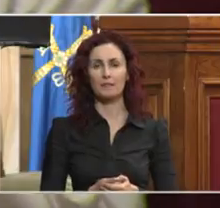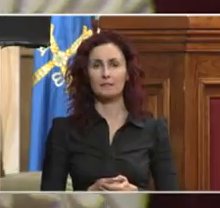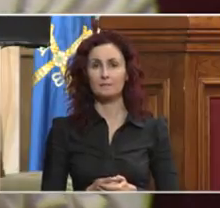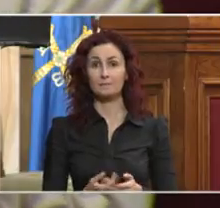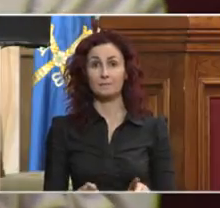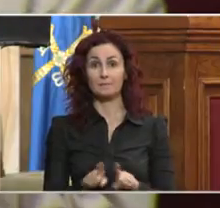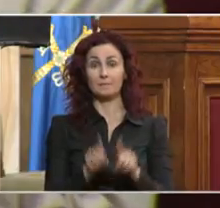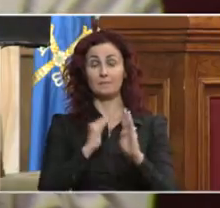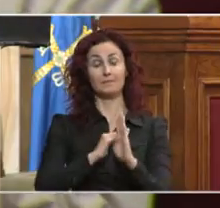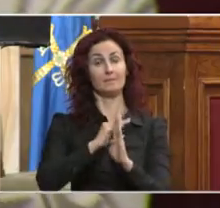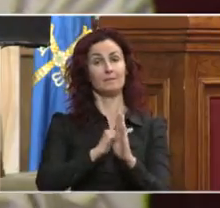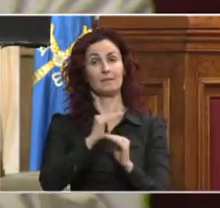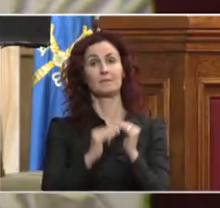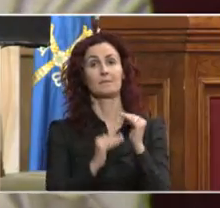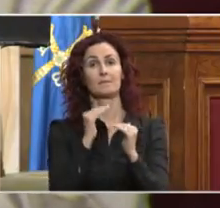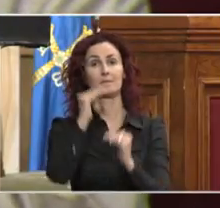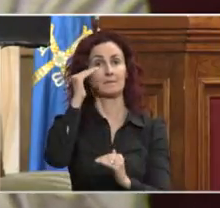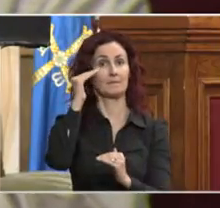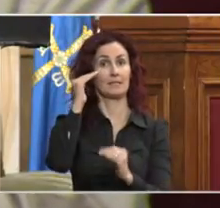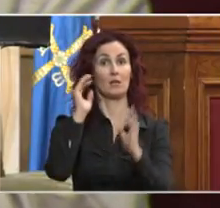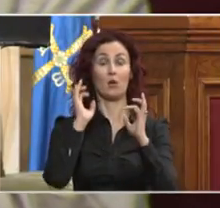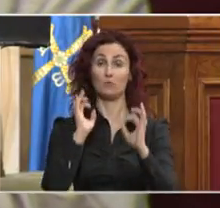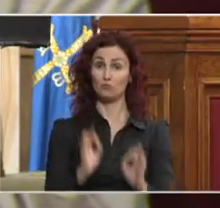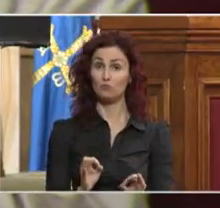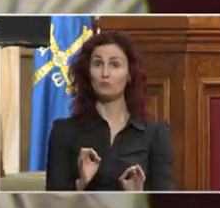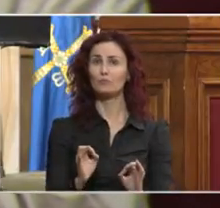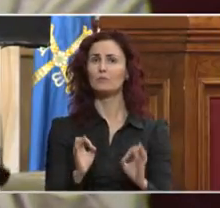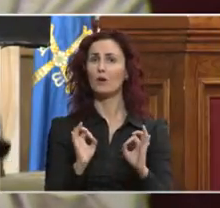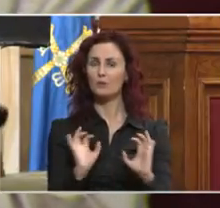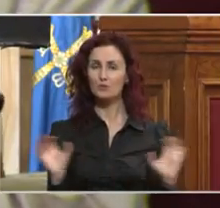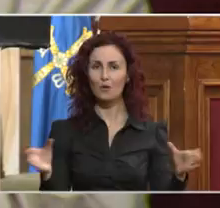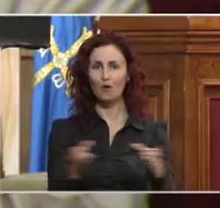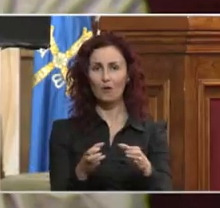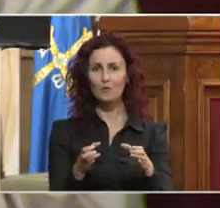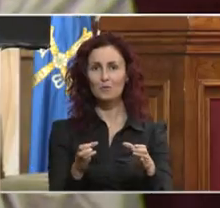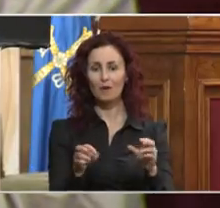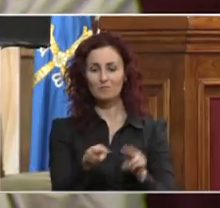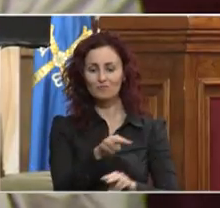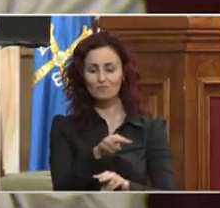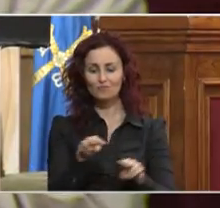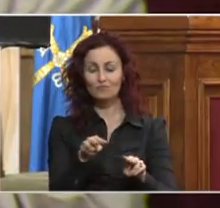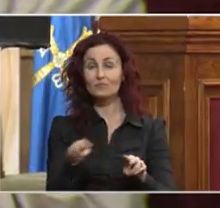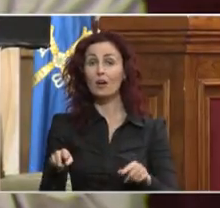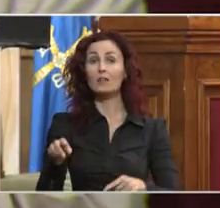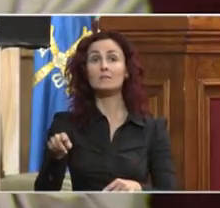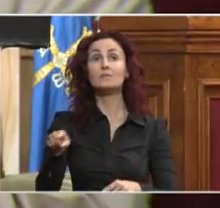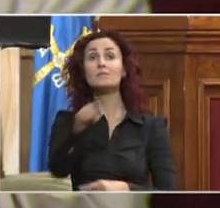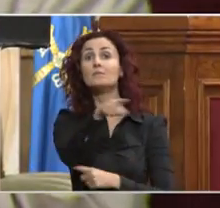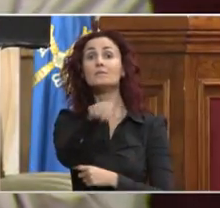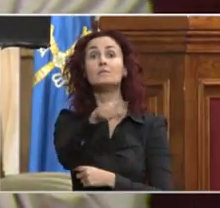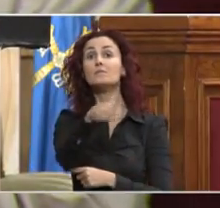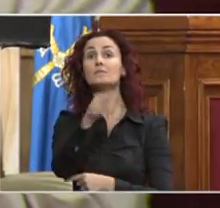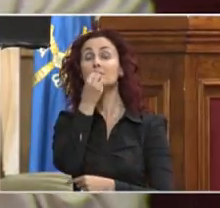con una jerarquía muy, muy importante. Era un muy, muy lindo grupo de gente con un muy buen director que hacían